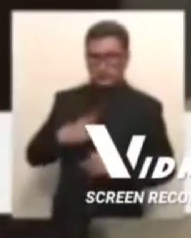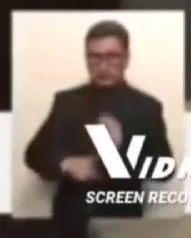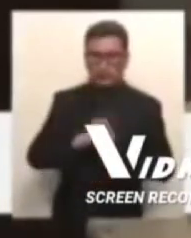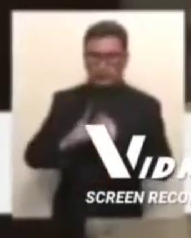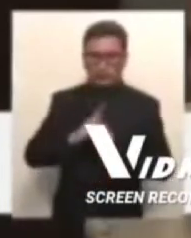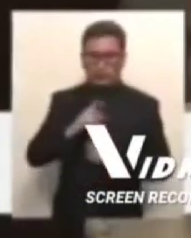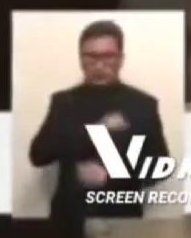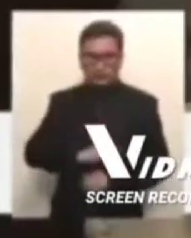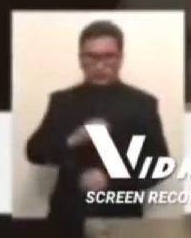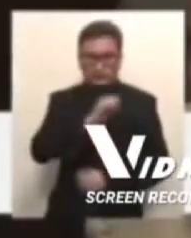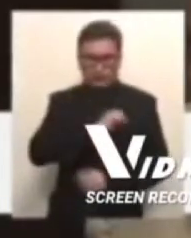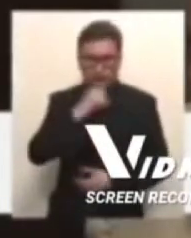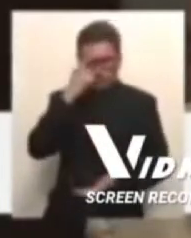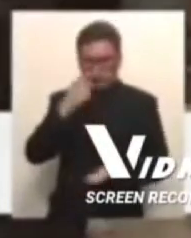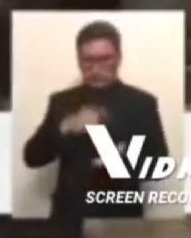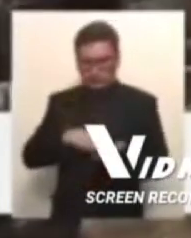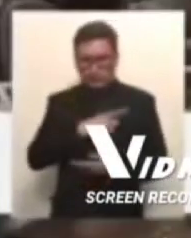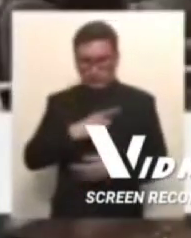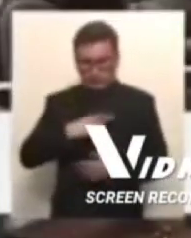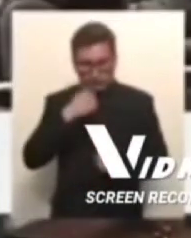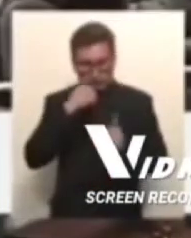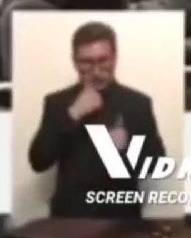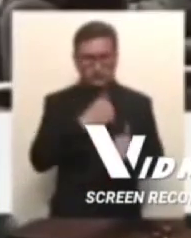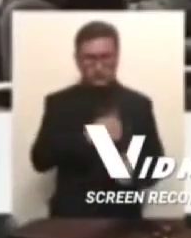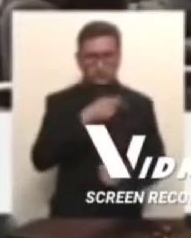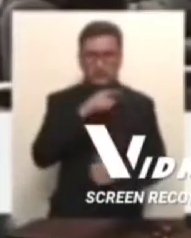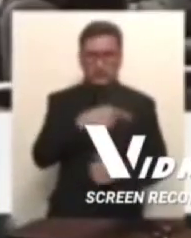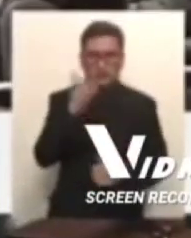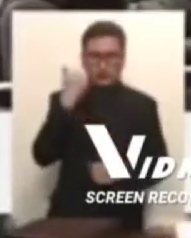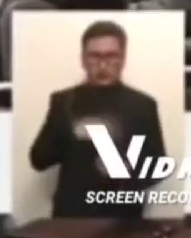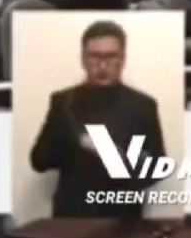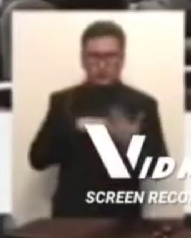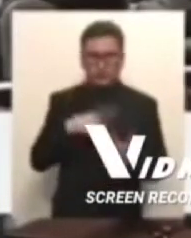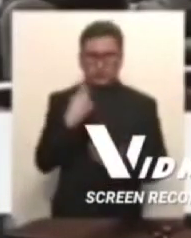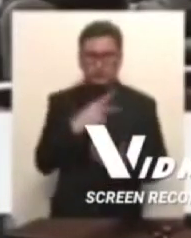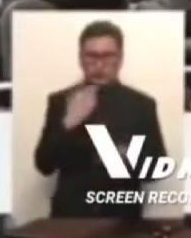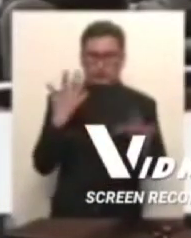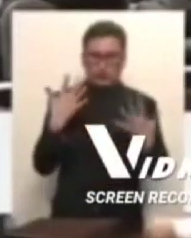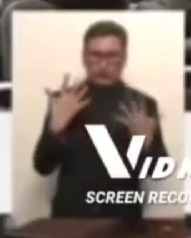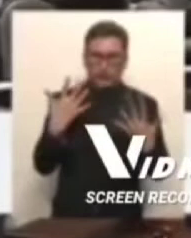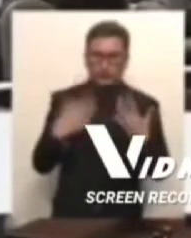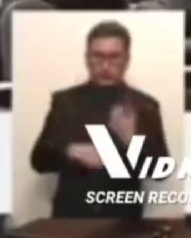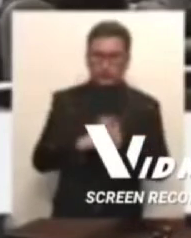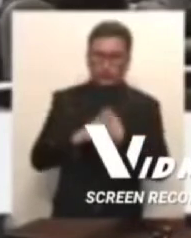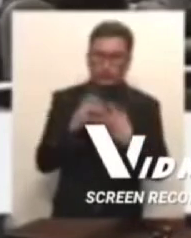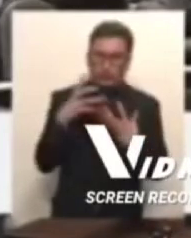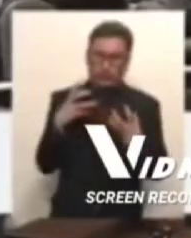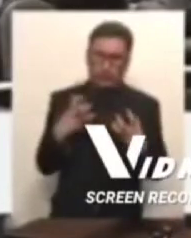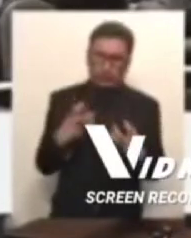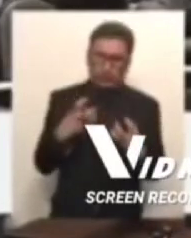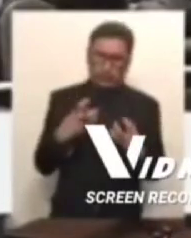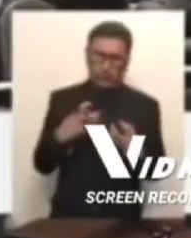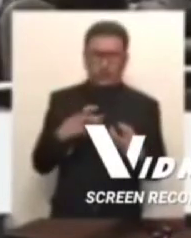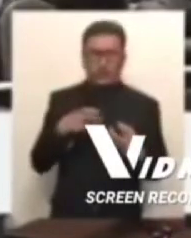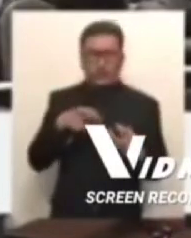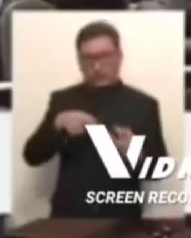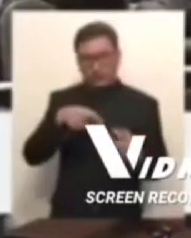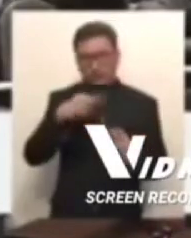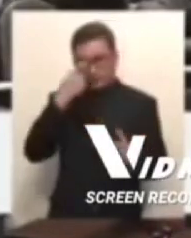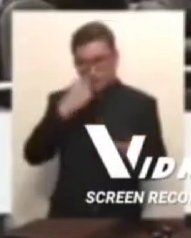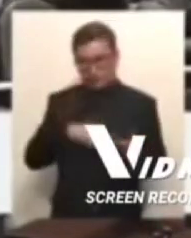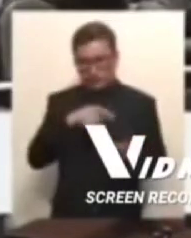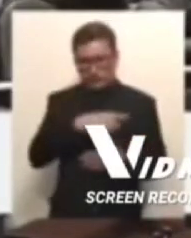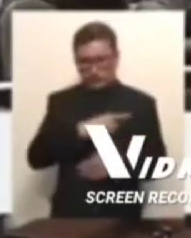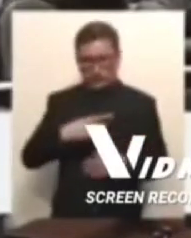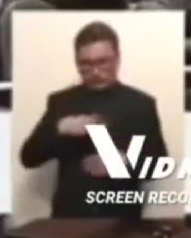de salud que creo que deben atenderse. Me enseñaba sus dos manos que tenía problemas de artritis y creo que debería